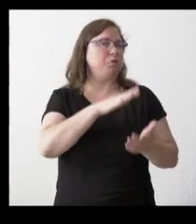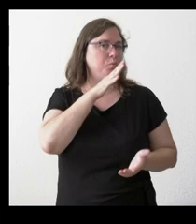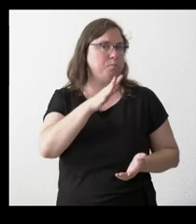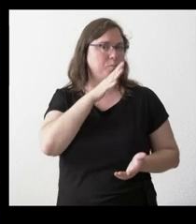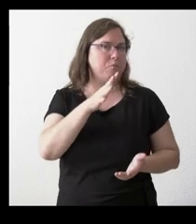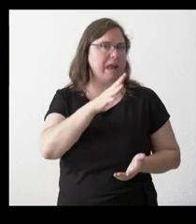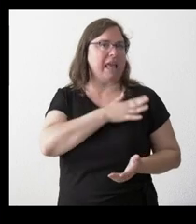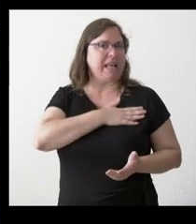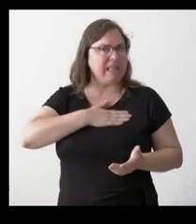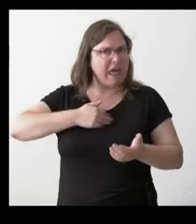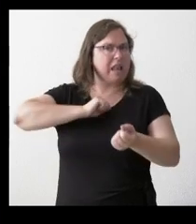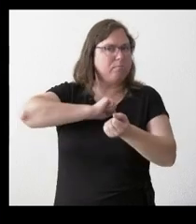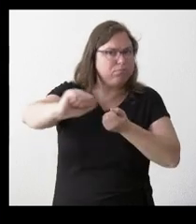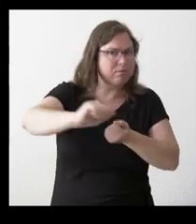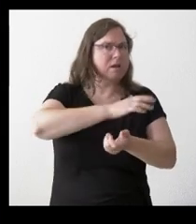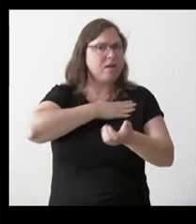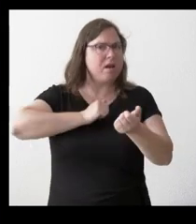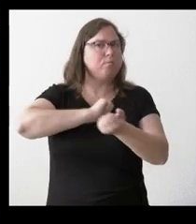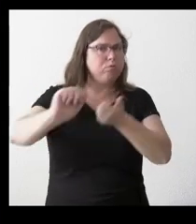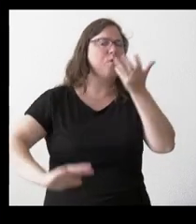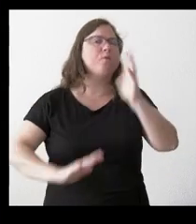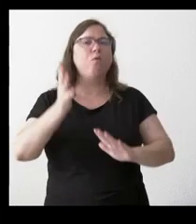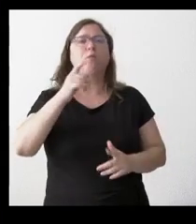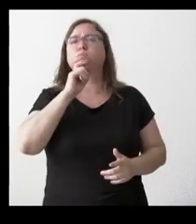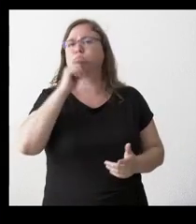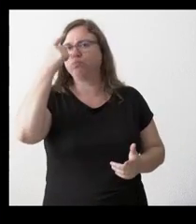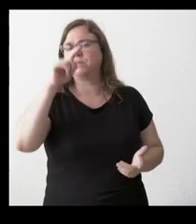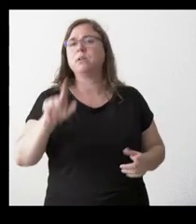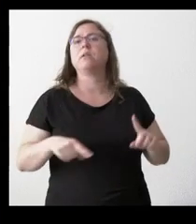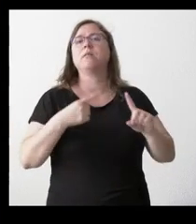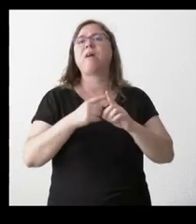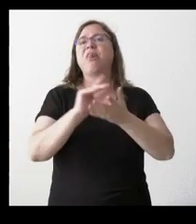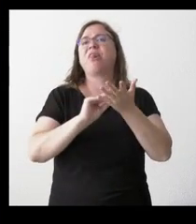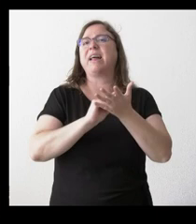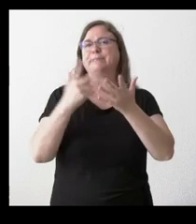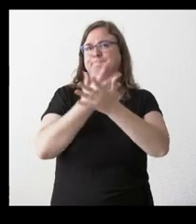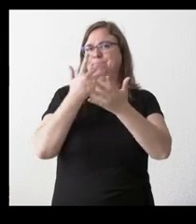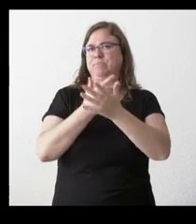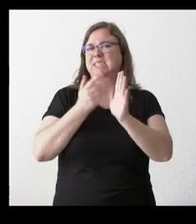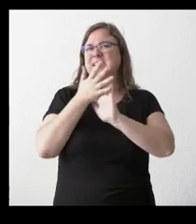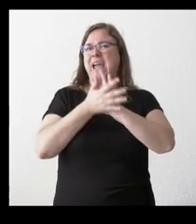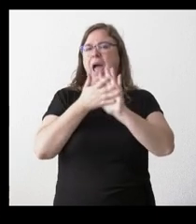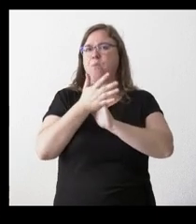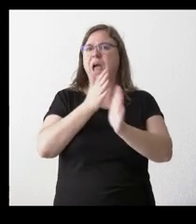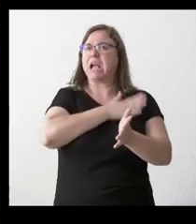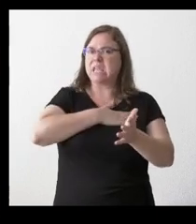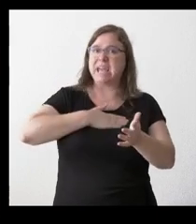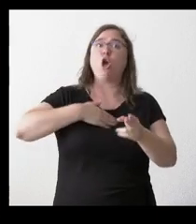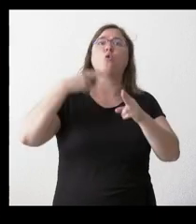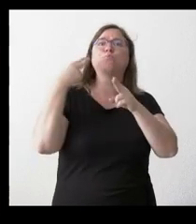de la intencionalidad de los incendios y a qué se refería cuando hablaba de una intencionalidad